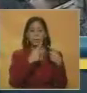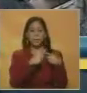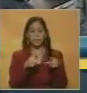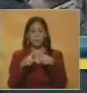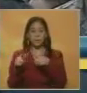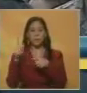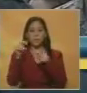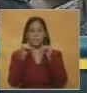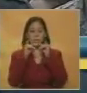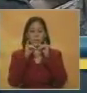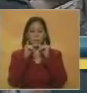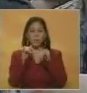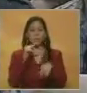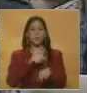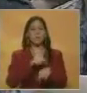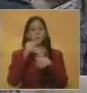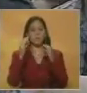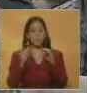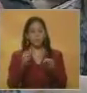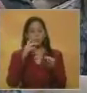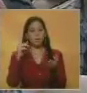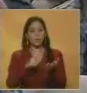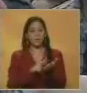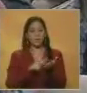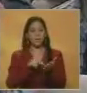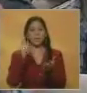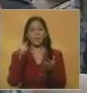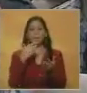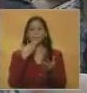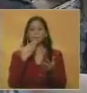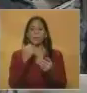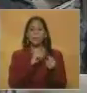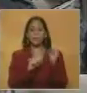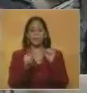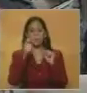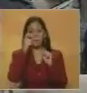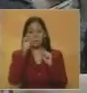la información oportuna y veraz. Pidieron a